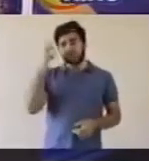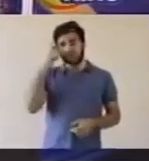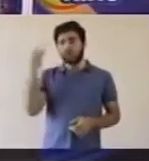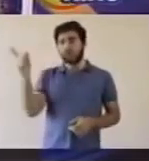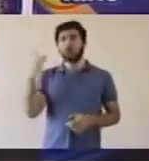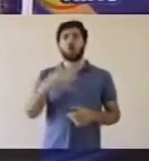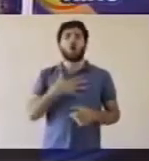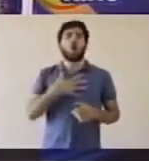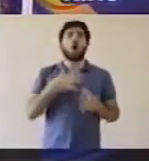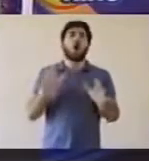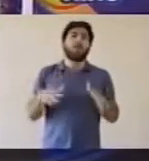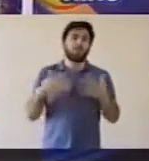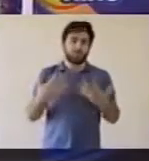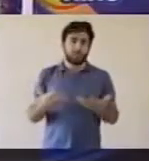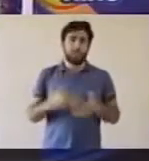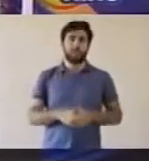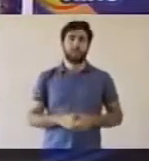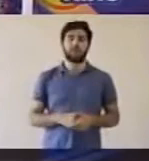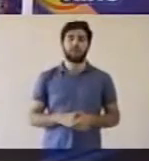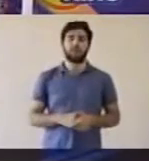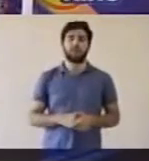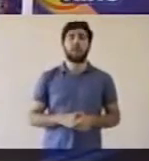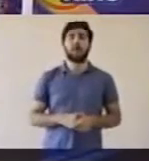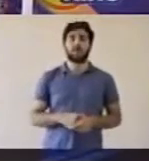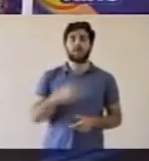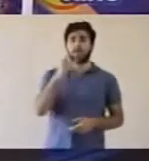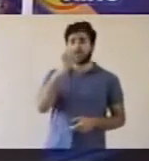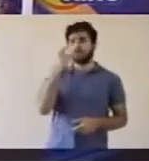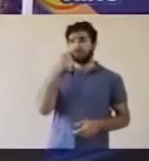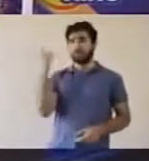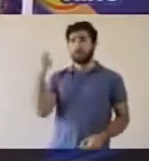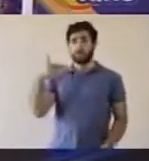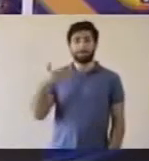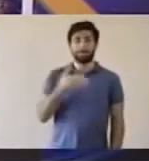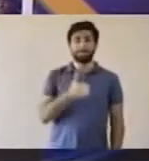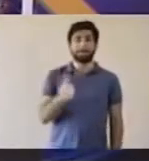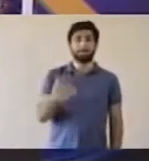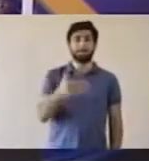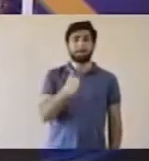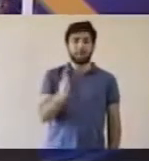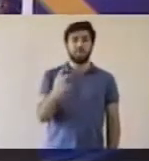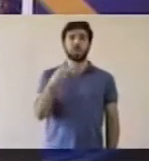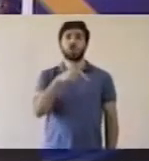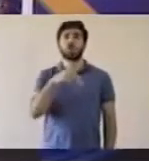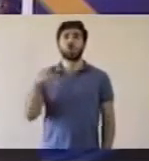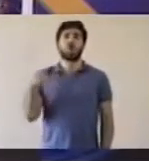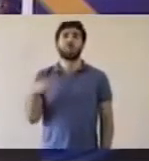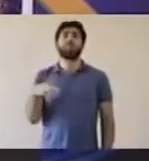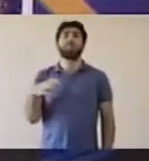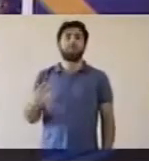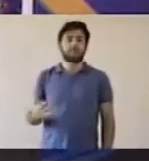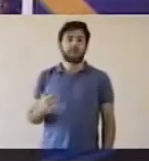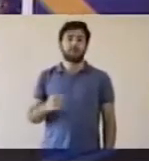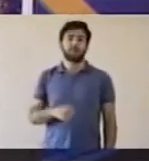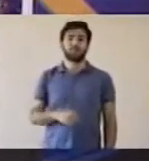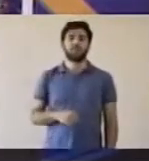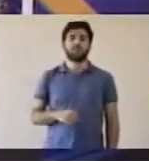a recordar cómo se llaman algunos de ellos. Acá tenemos el pez, que su nombre en Xinka es